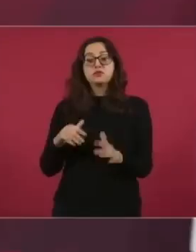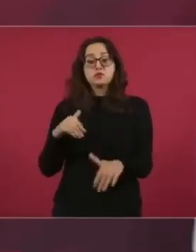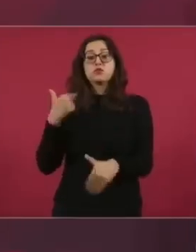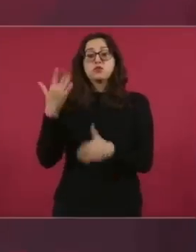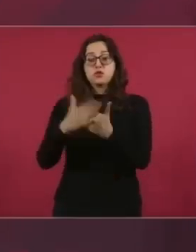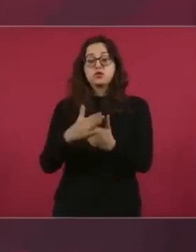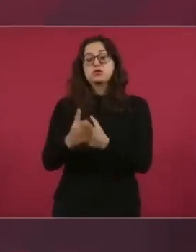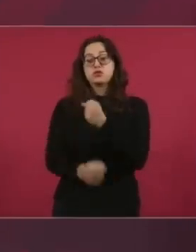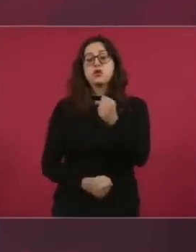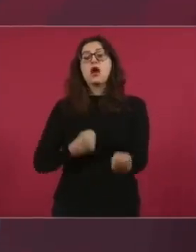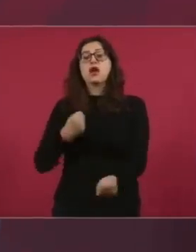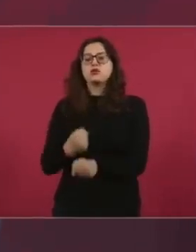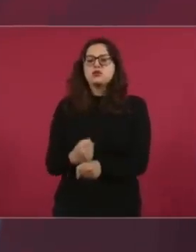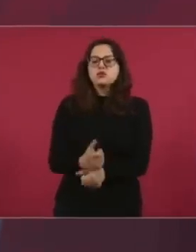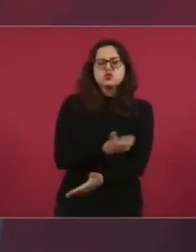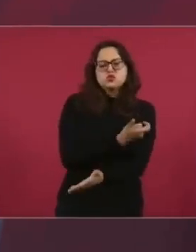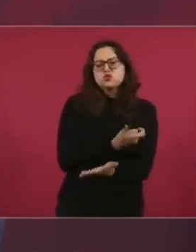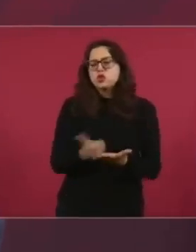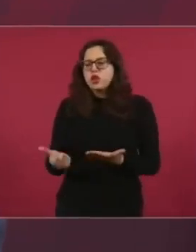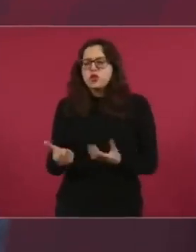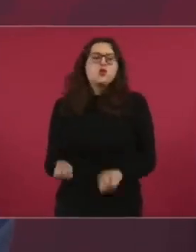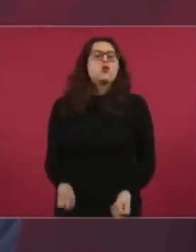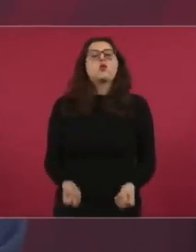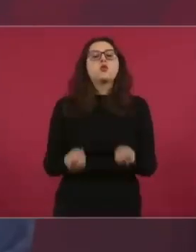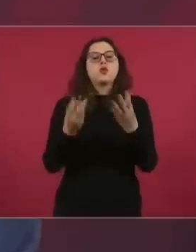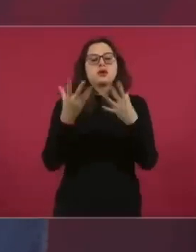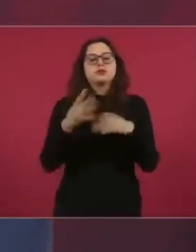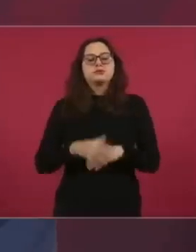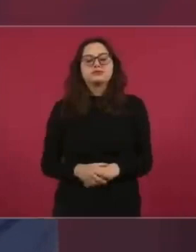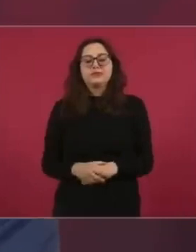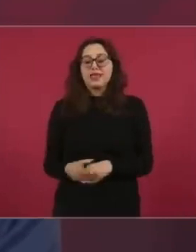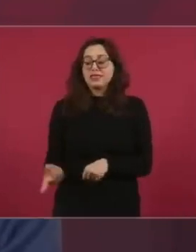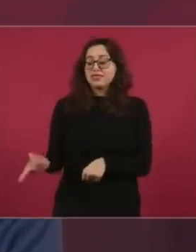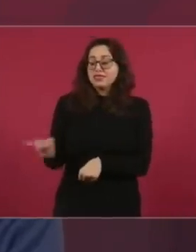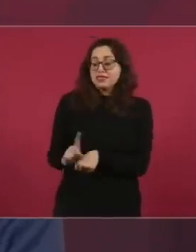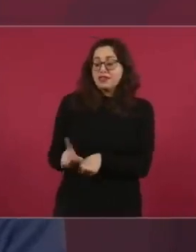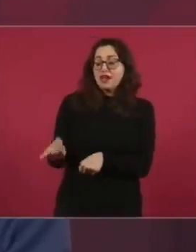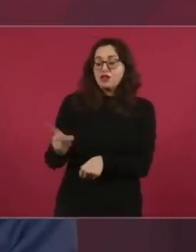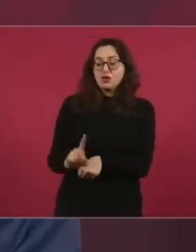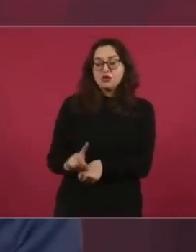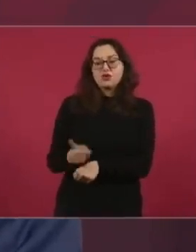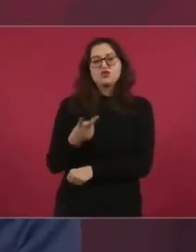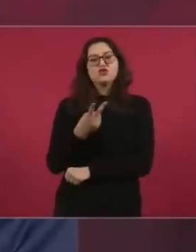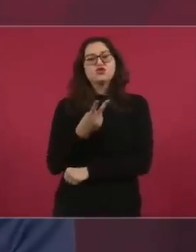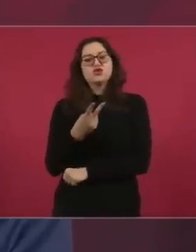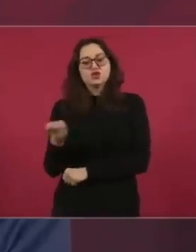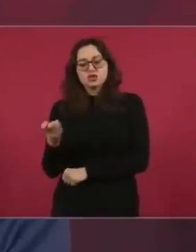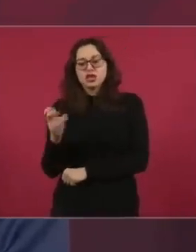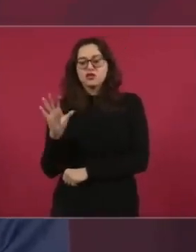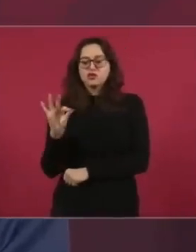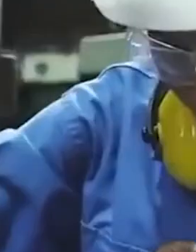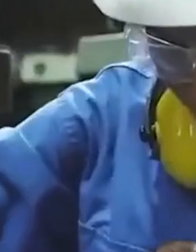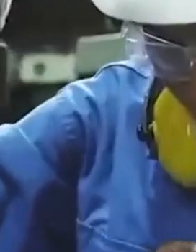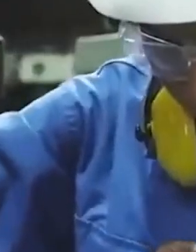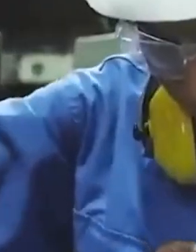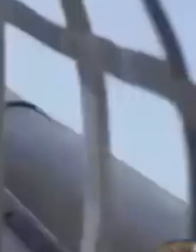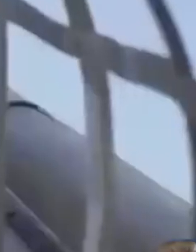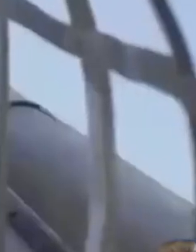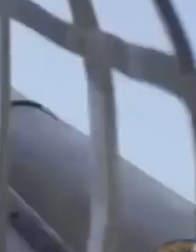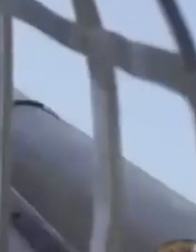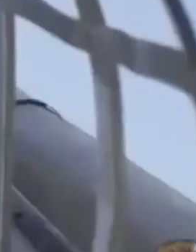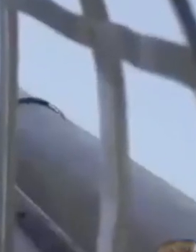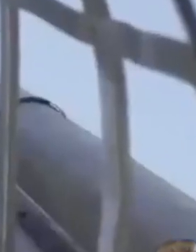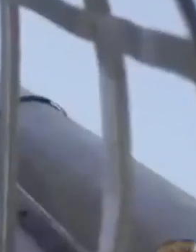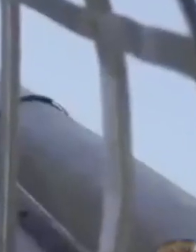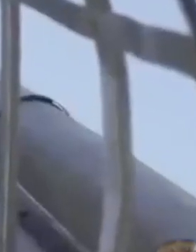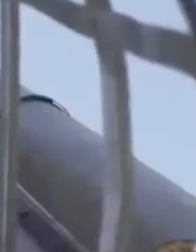el salario mínimo va a ser de 249 pesos diarios. El